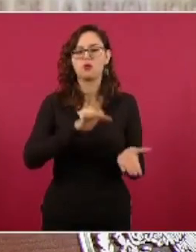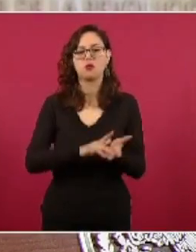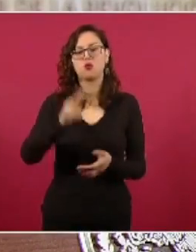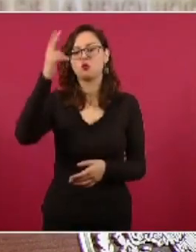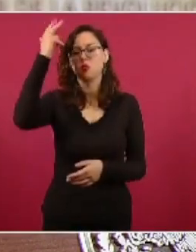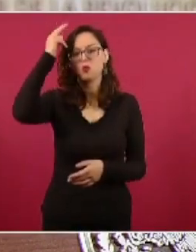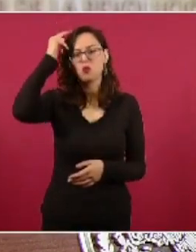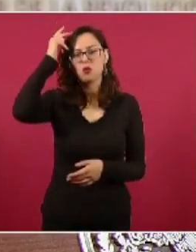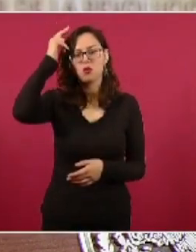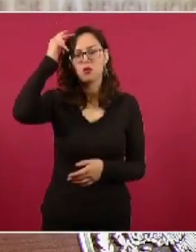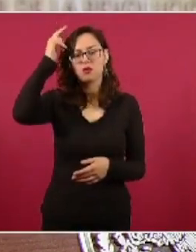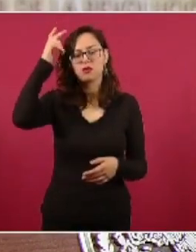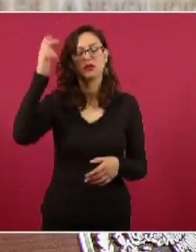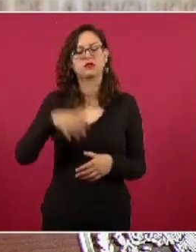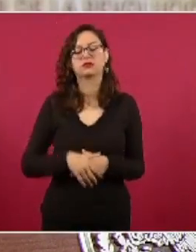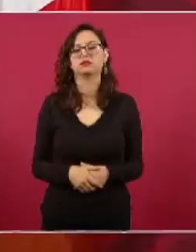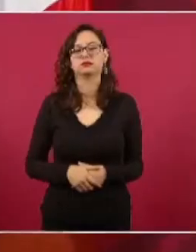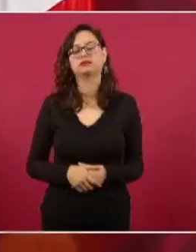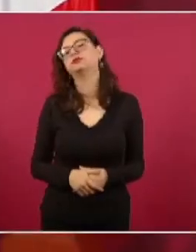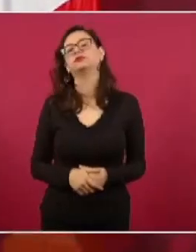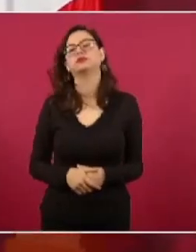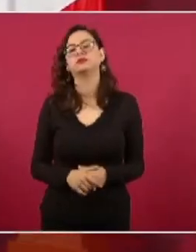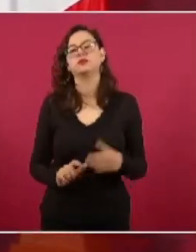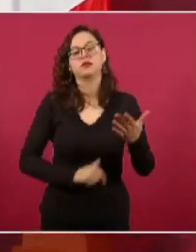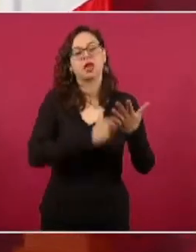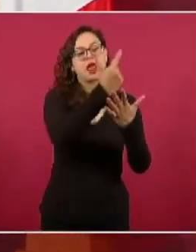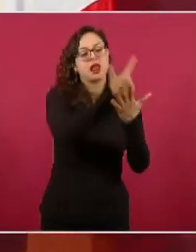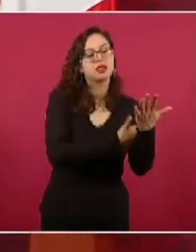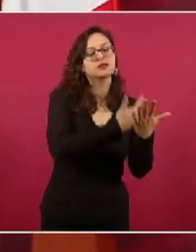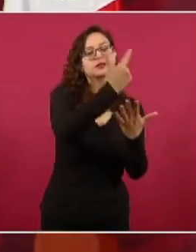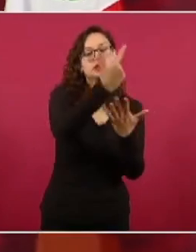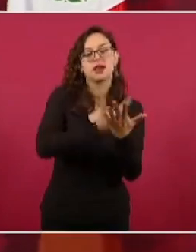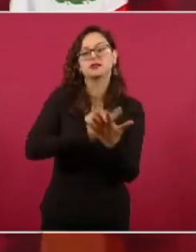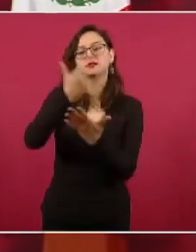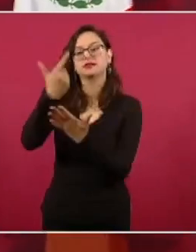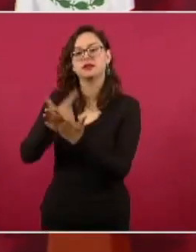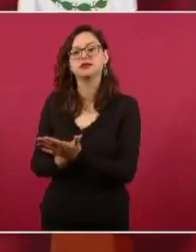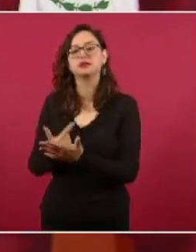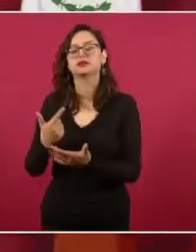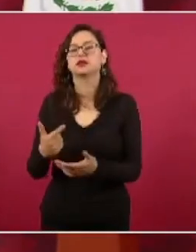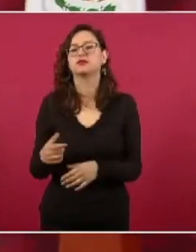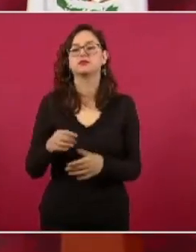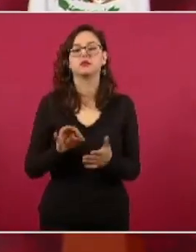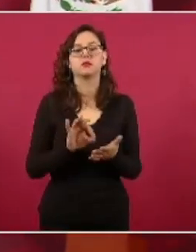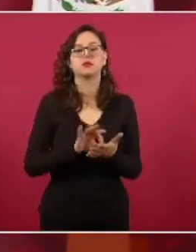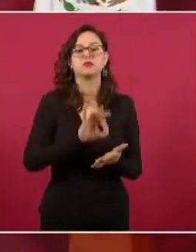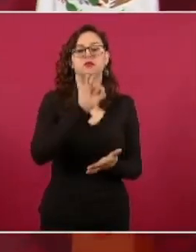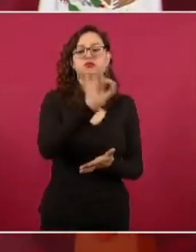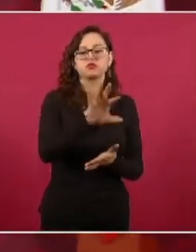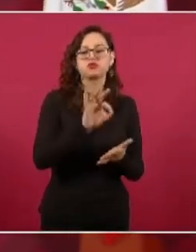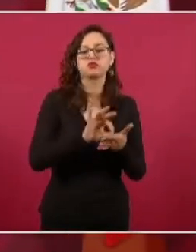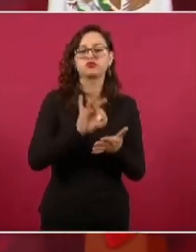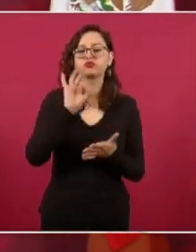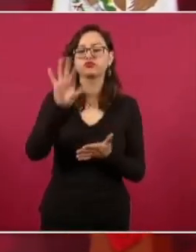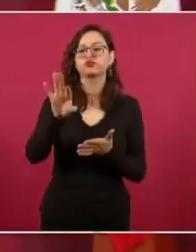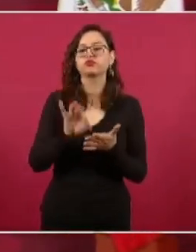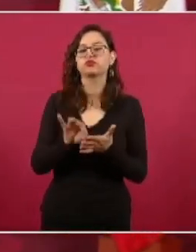mandaba las listas con las llamadas palomas mensajeras a los hombres fuertes.